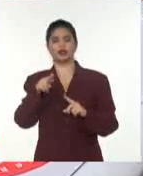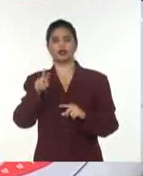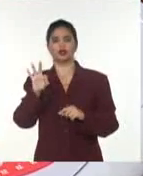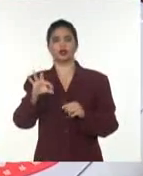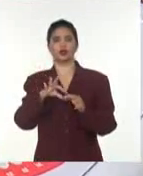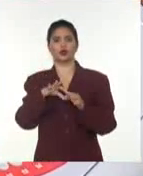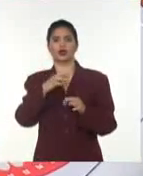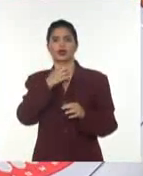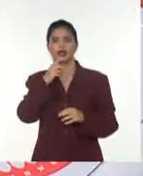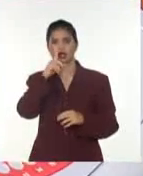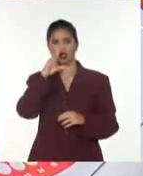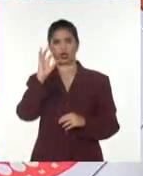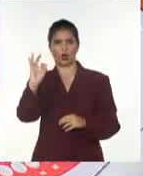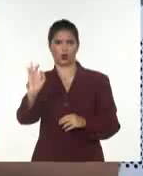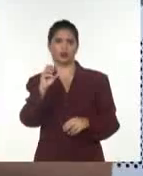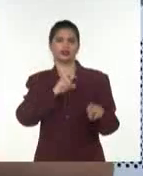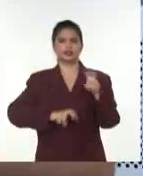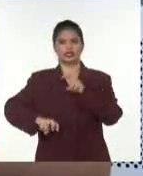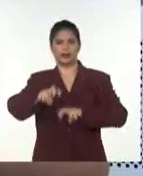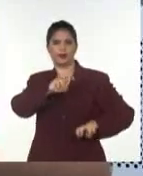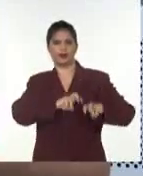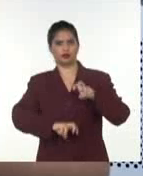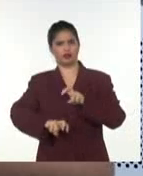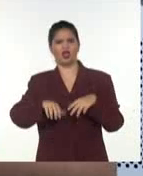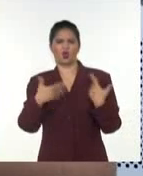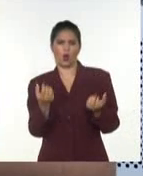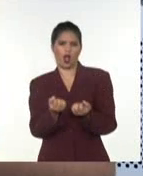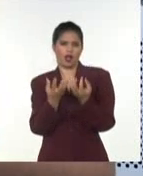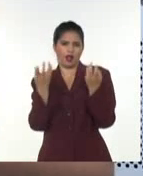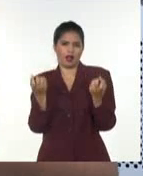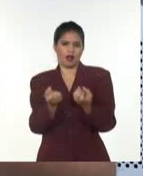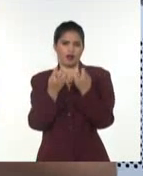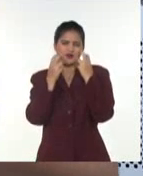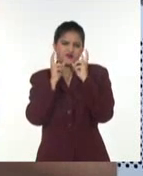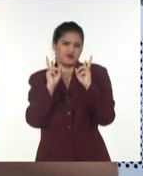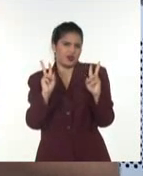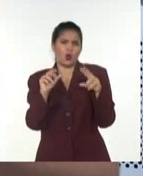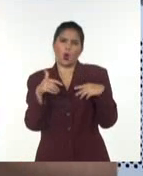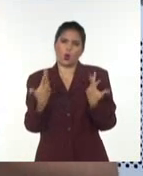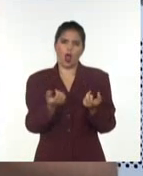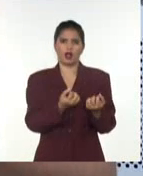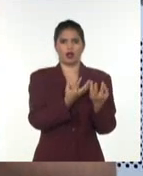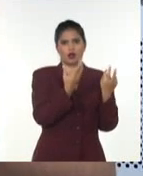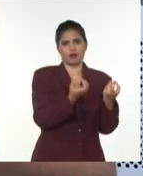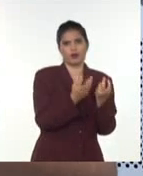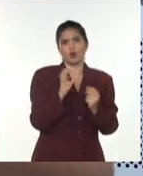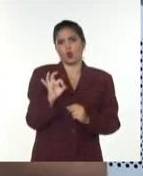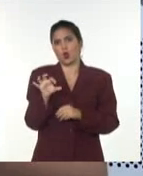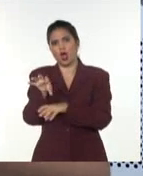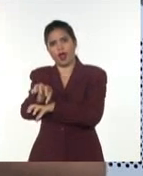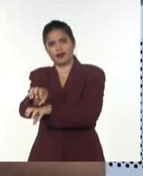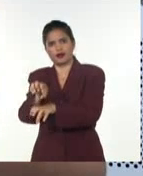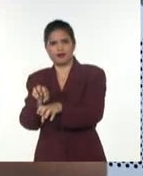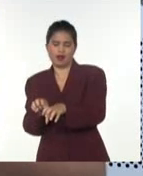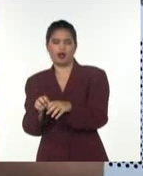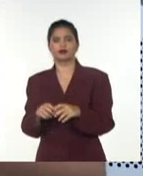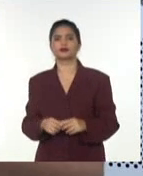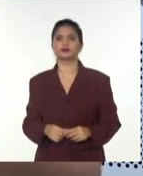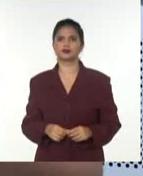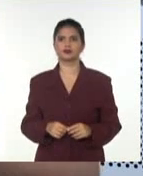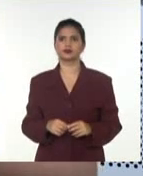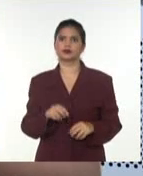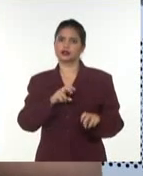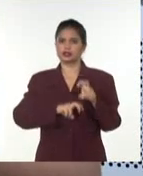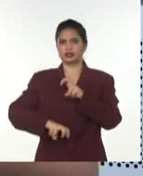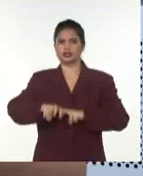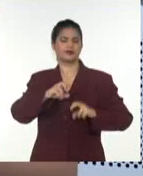deposición. En los estudios de carbono azul hay diferentes puntos importantes. Primero, la extensión de estos ecosistemas. Luego, cuánto stock,